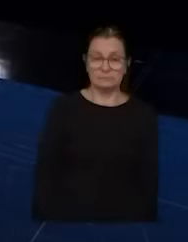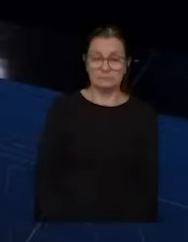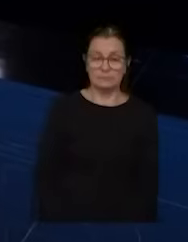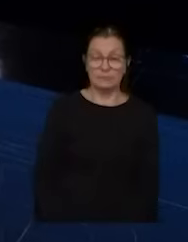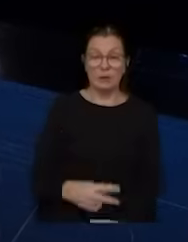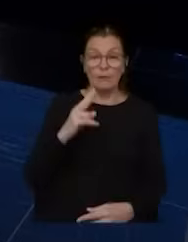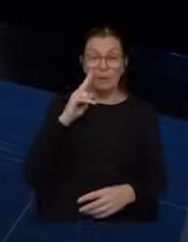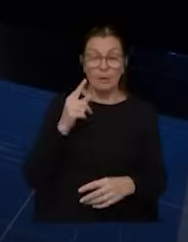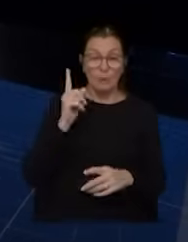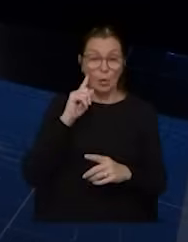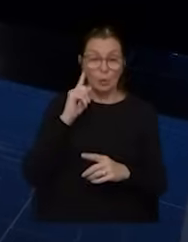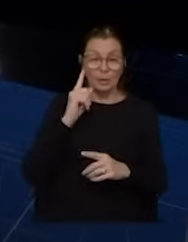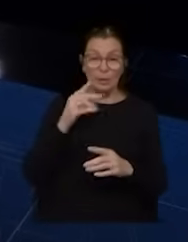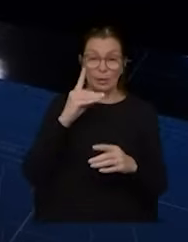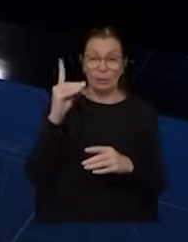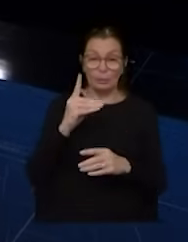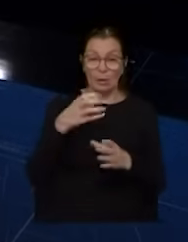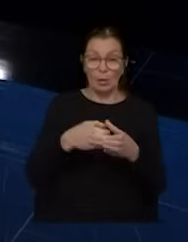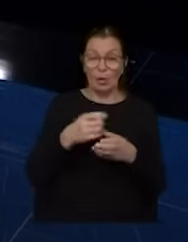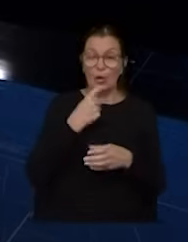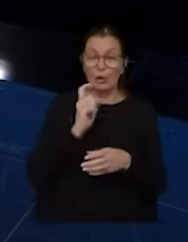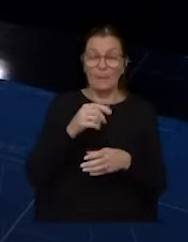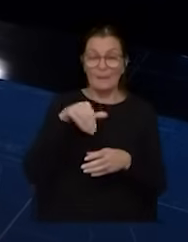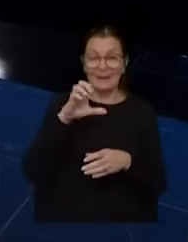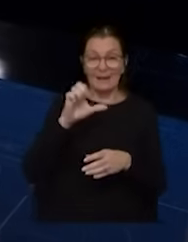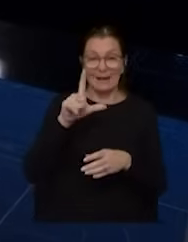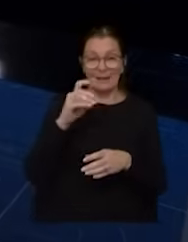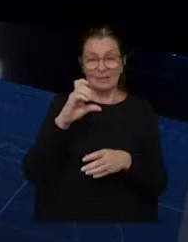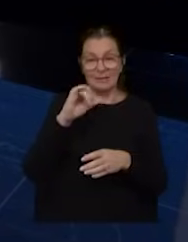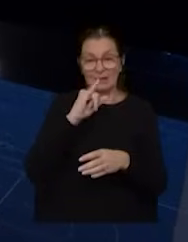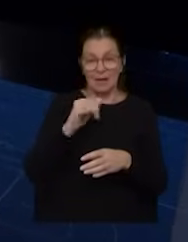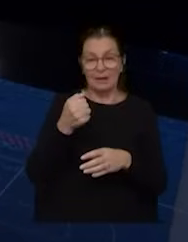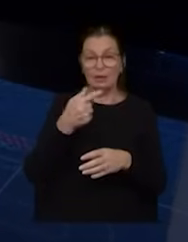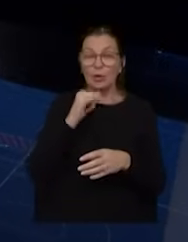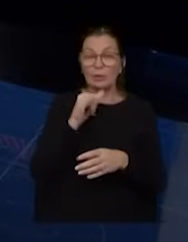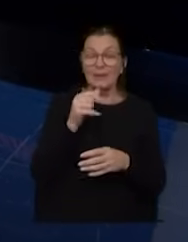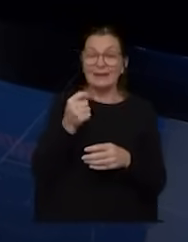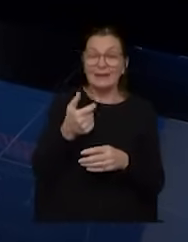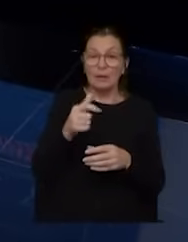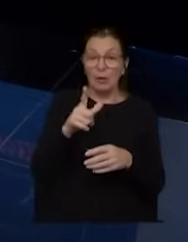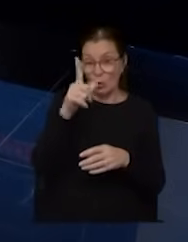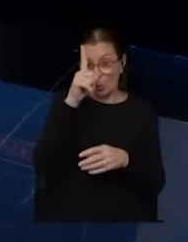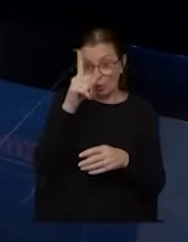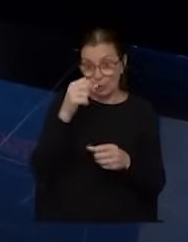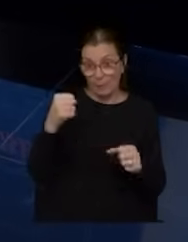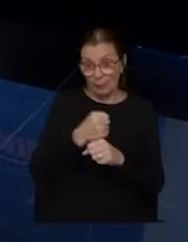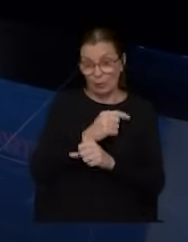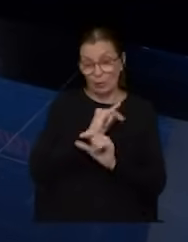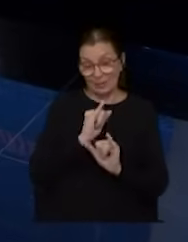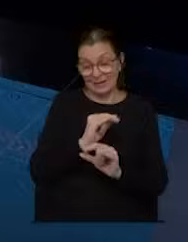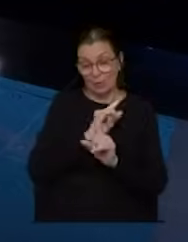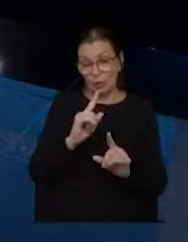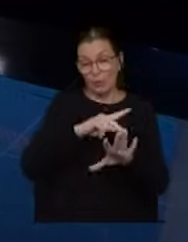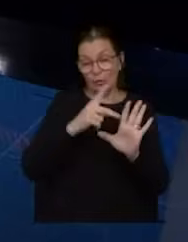ahí veíamos y escuchábamos al diputado del partido Colorado Martín melacia a propósito de lo que les contaba recién no se postergó para Julio la aprobación o no del